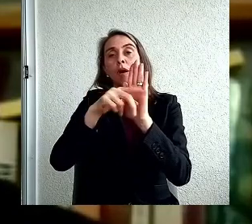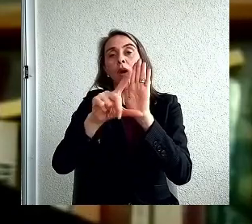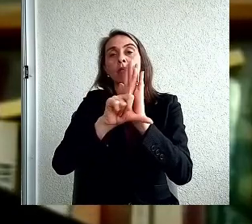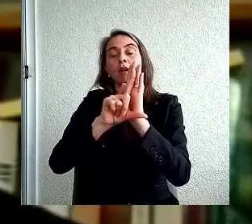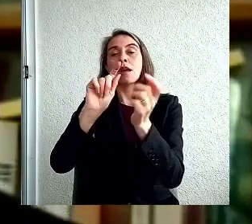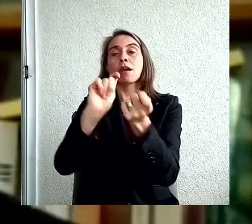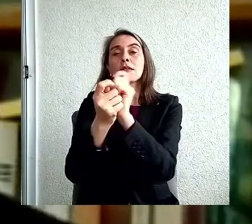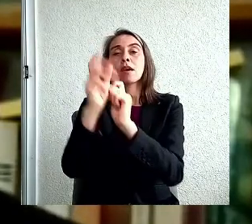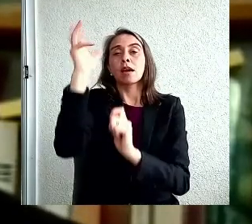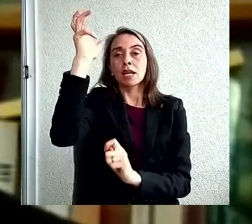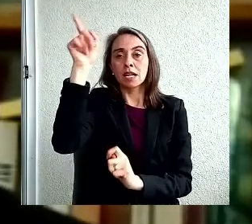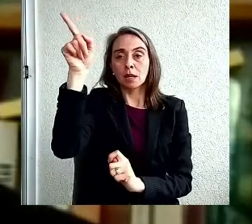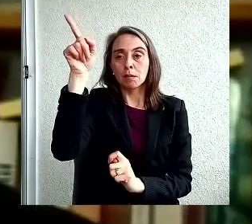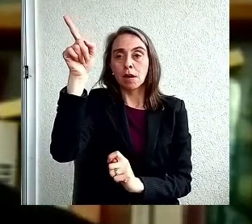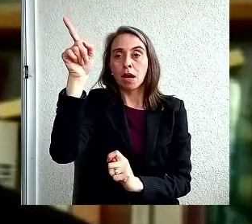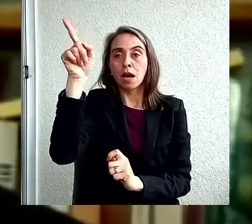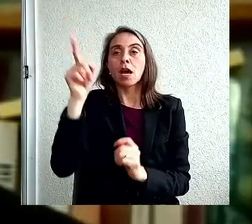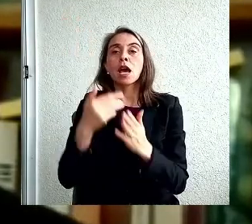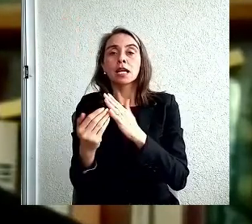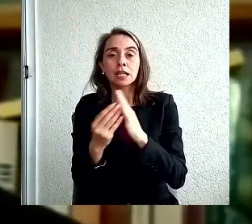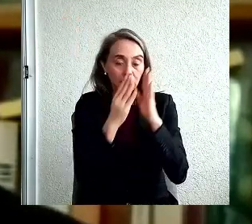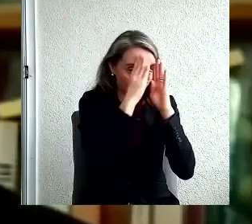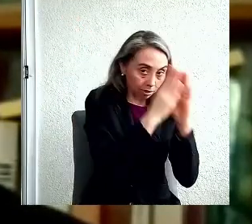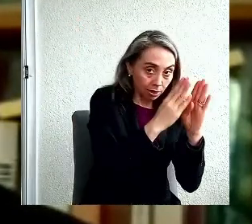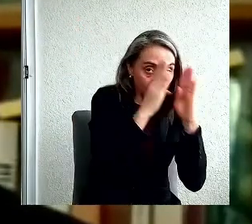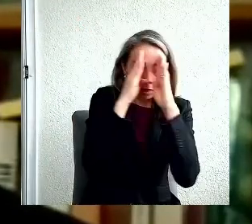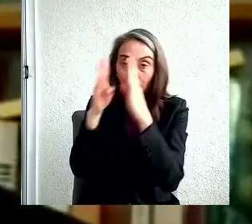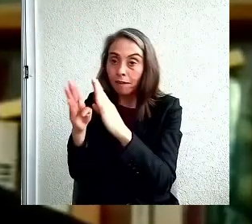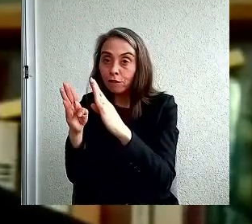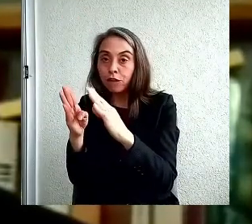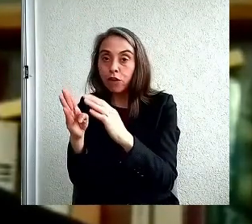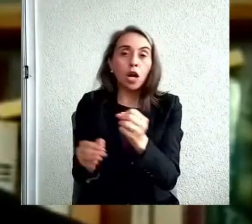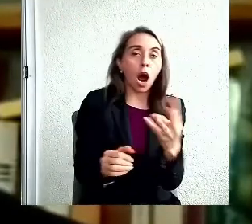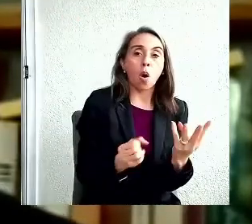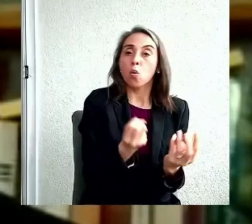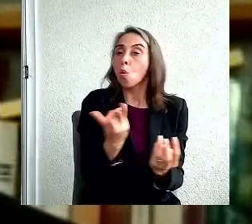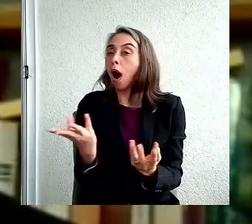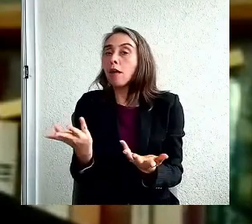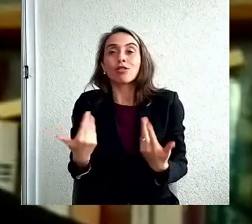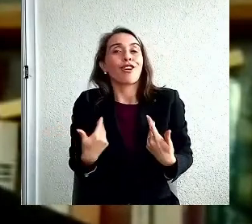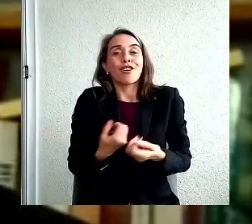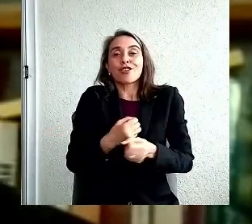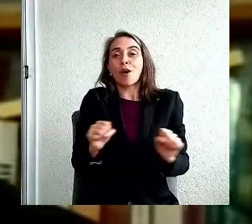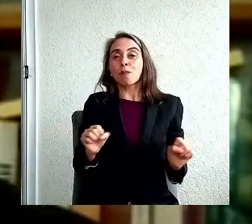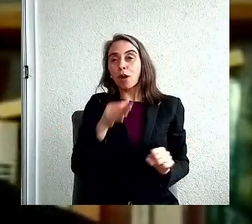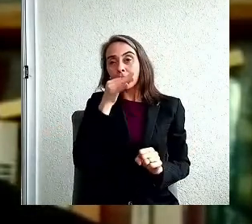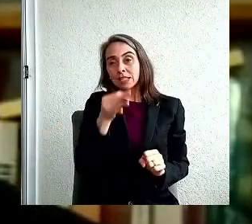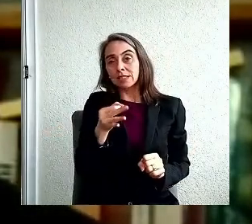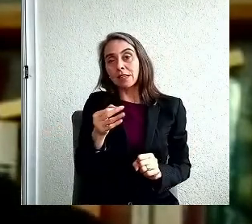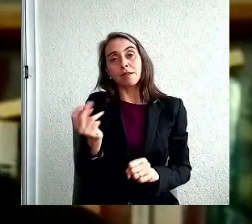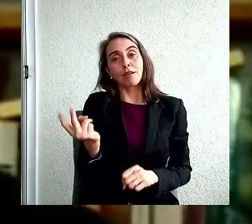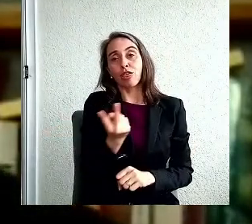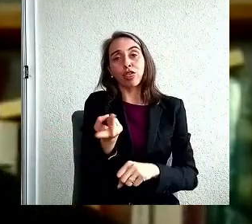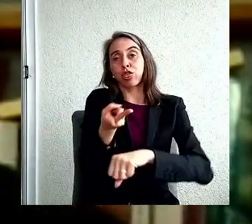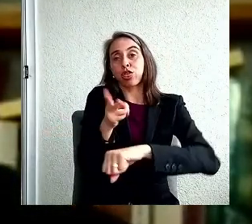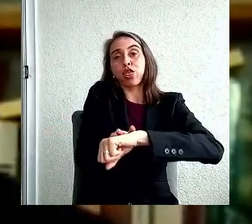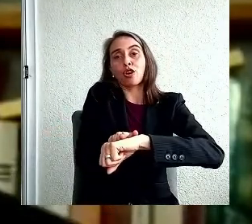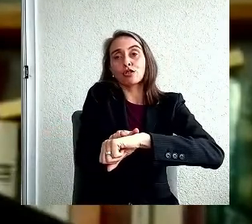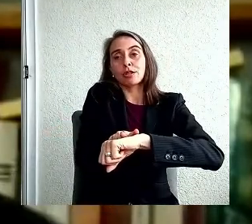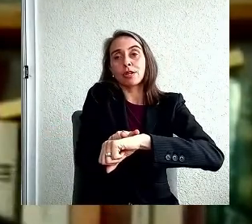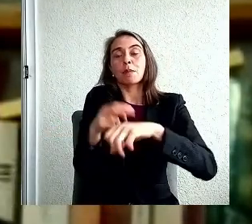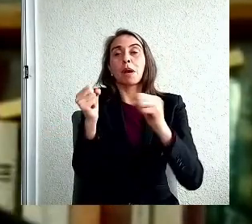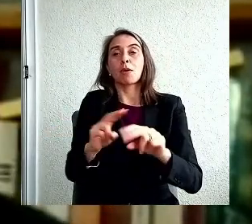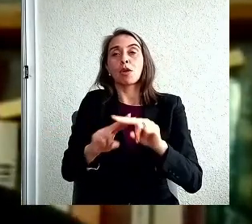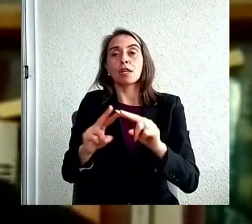otro? No podría, pero hay que hacer ambos para poder hacer la adaptación. Because at the